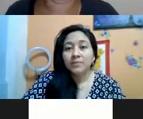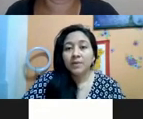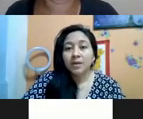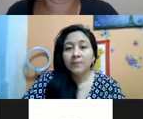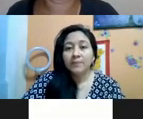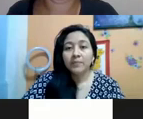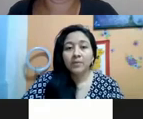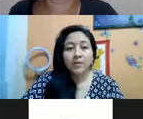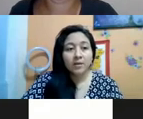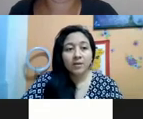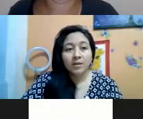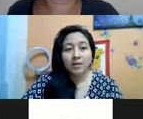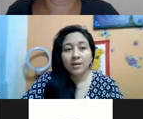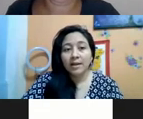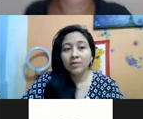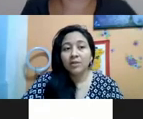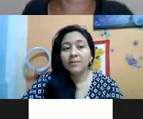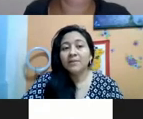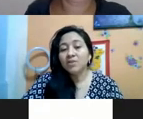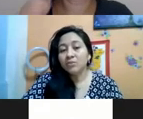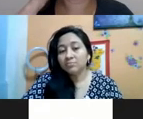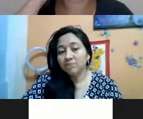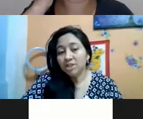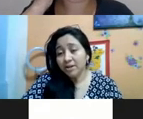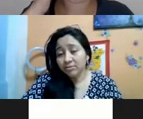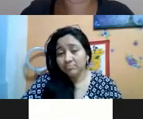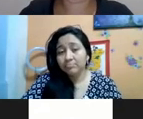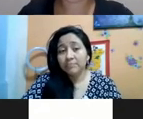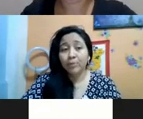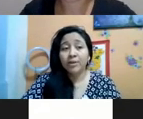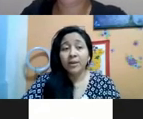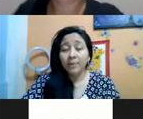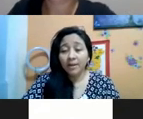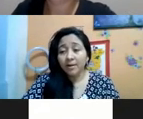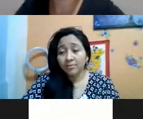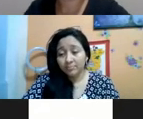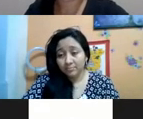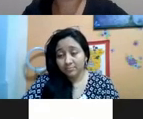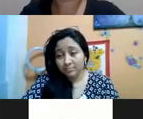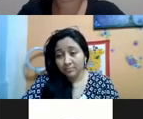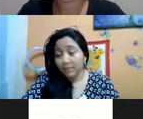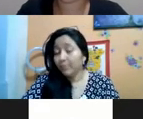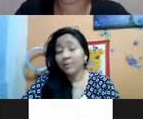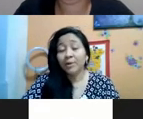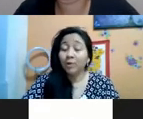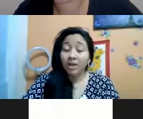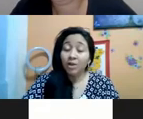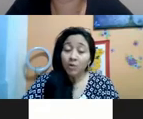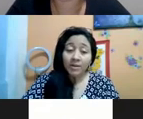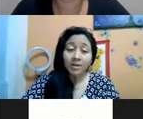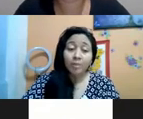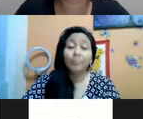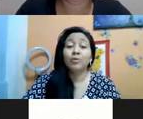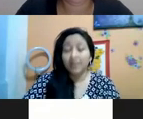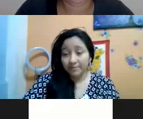Entonces viene la retroalimentación. Si quiero, es porque es verdadero. Perdón, porque no